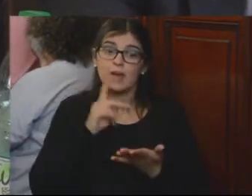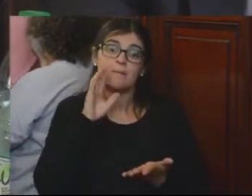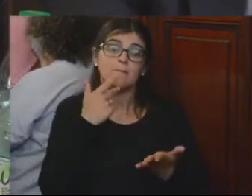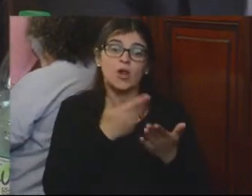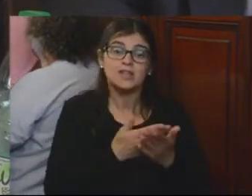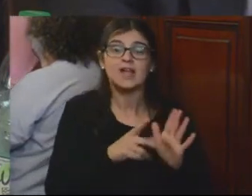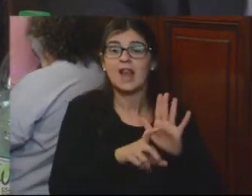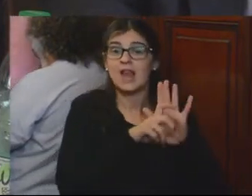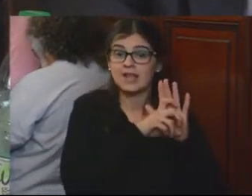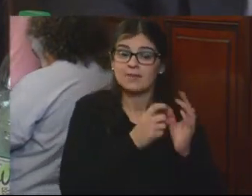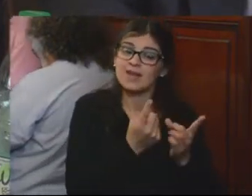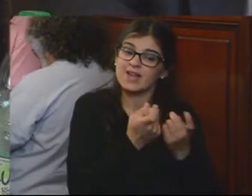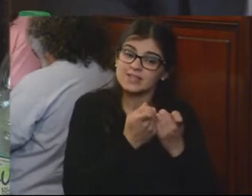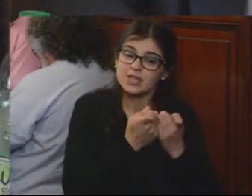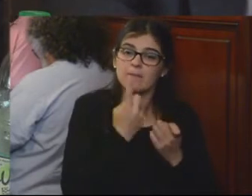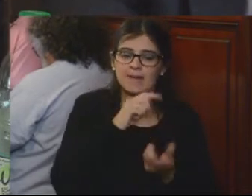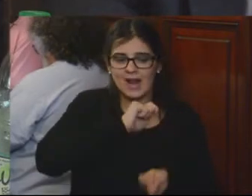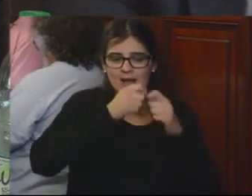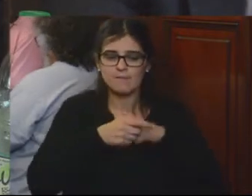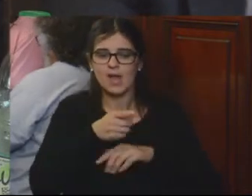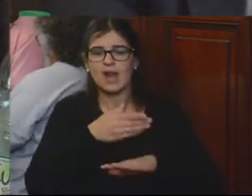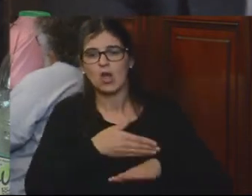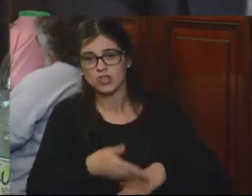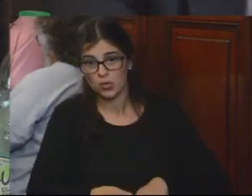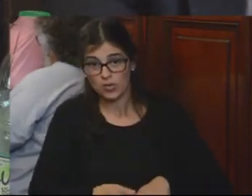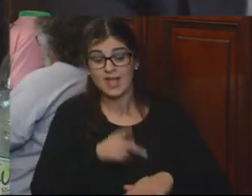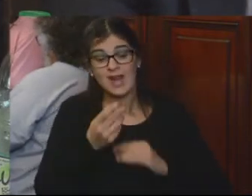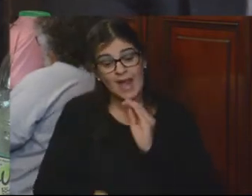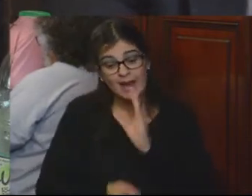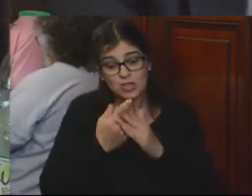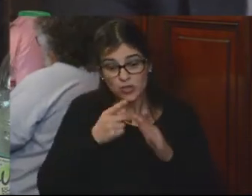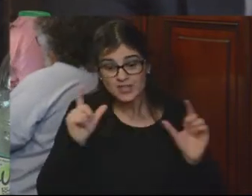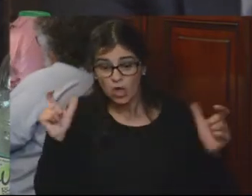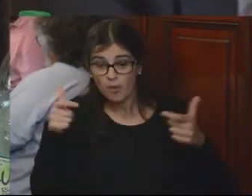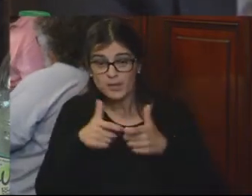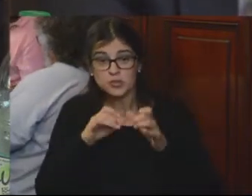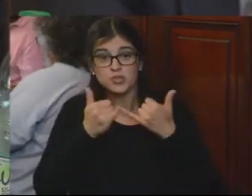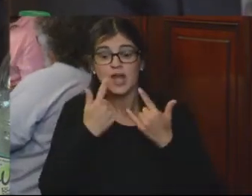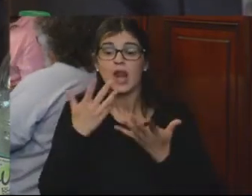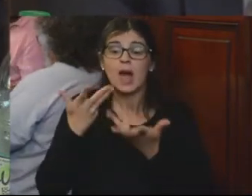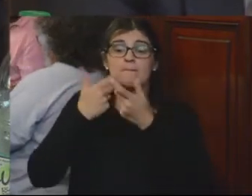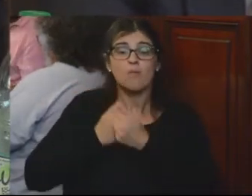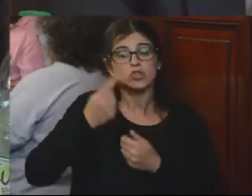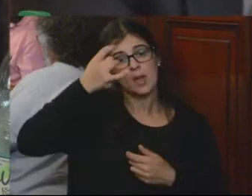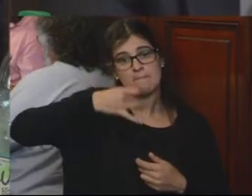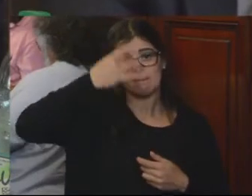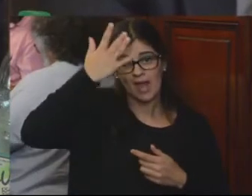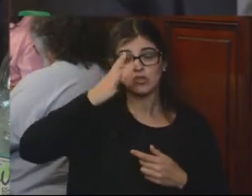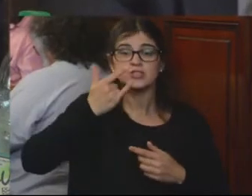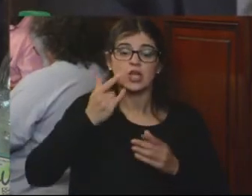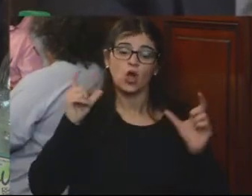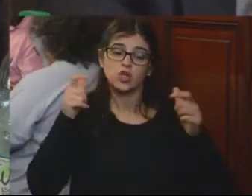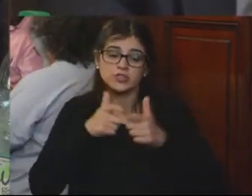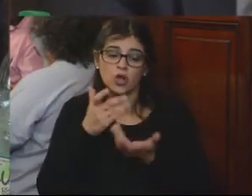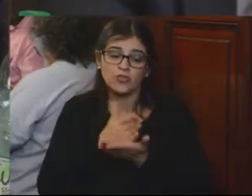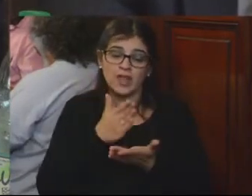necesarias para revertir sus consecuencias la creación de esta comisión recibió el apoyo de expertos y relatores del consejo de derechos